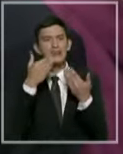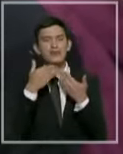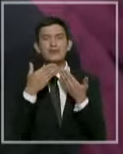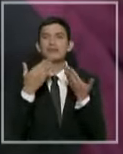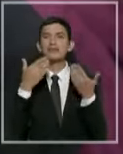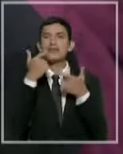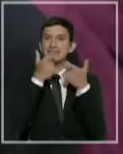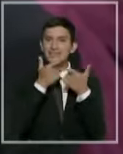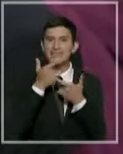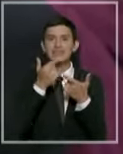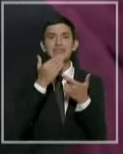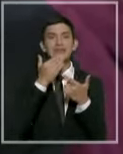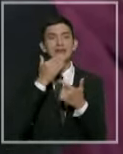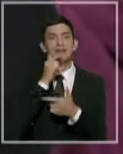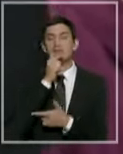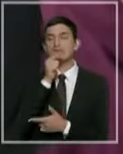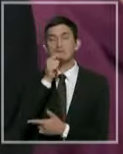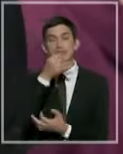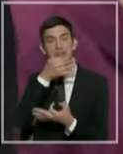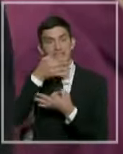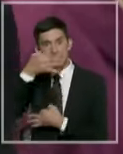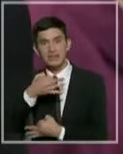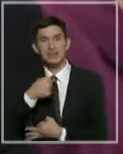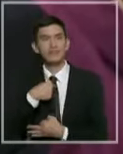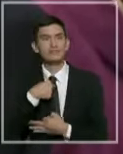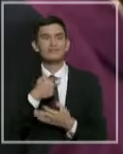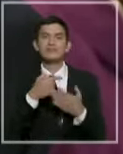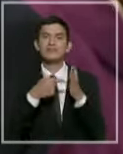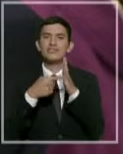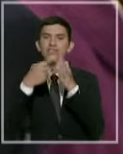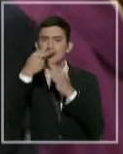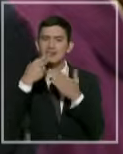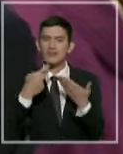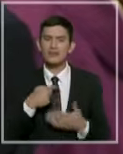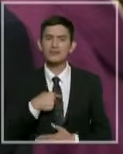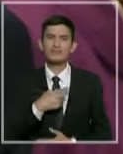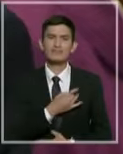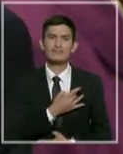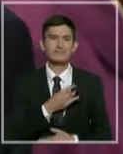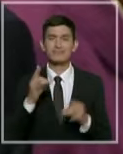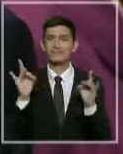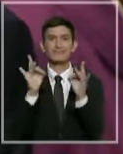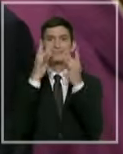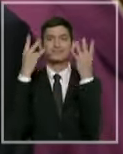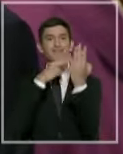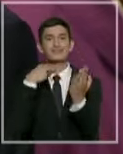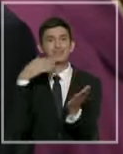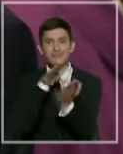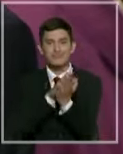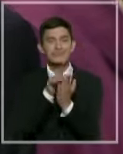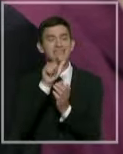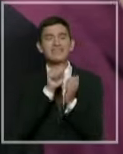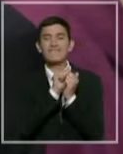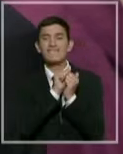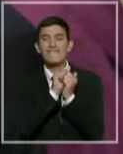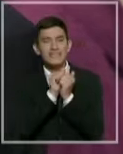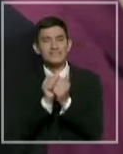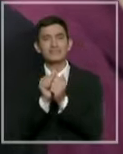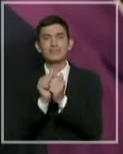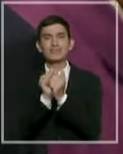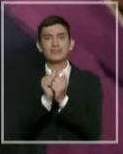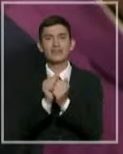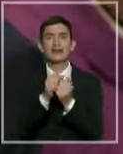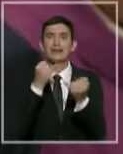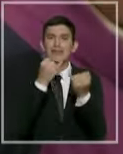risa y con la verdad me ha mostrado el llanto. Estoy con una insaciable tristeza y dolor de la inesperada pérdida de mi abuelo, mi fiel compañero, mi amigo del alma,